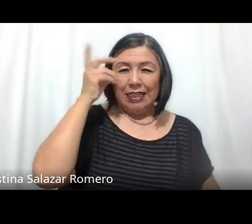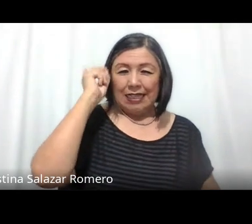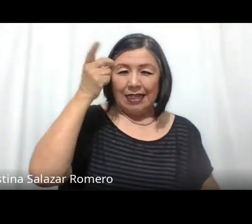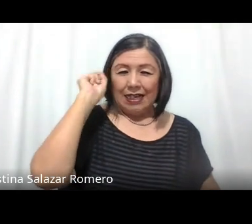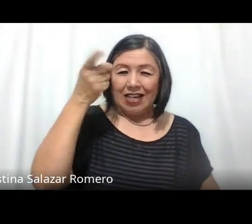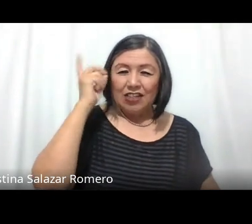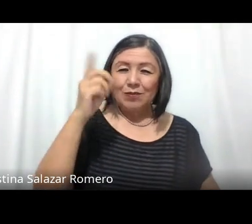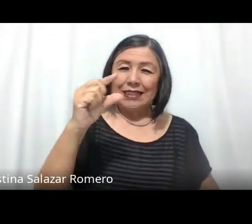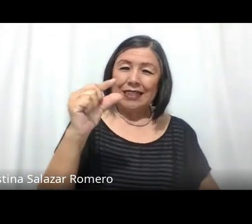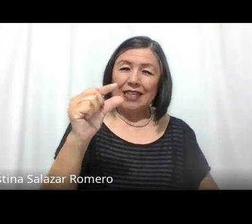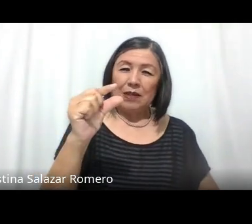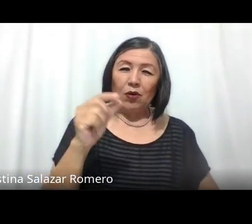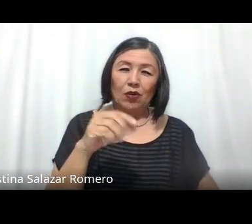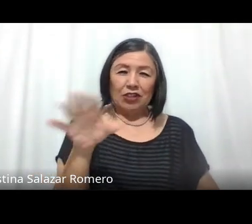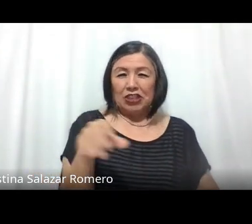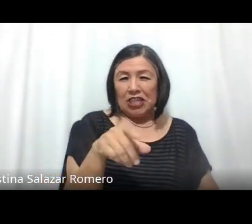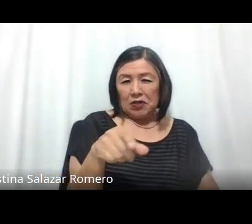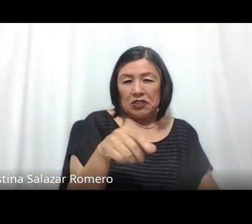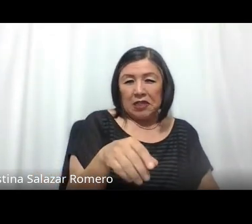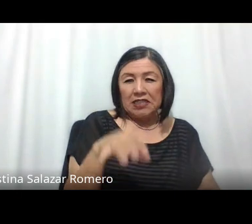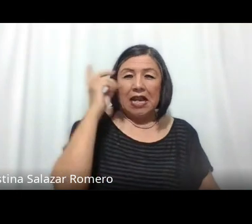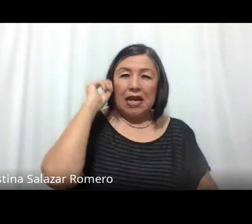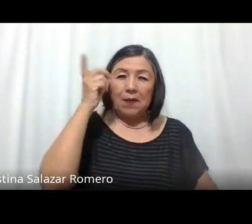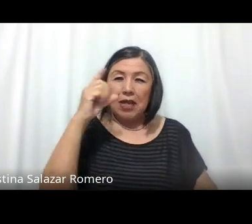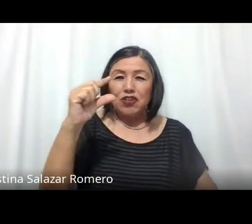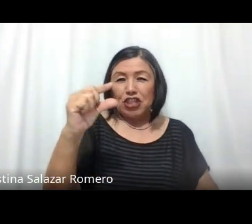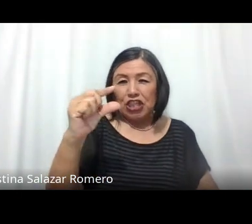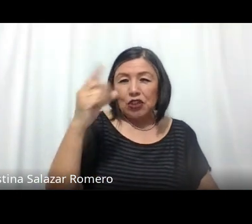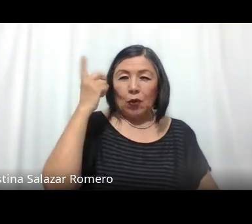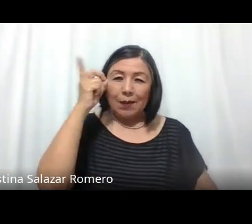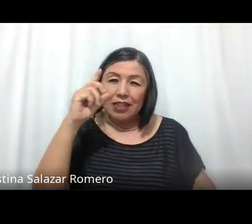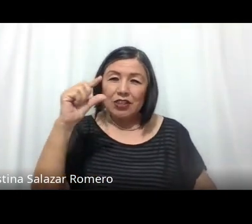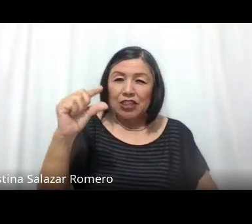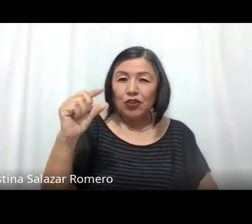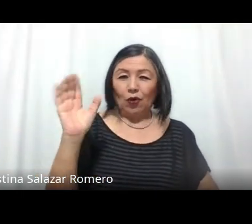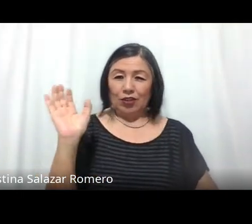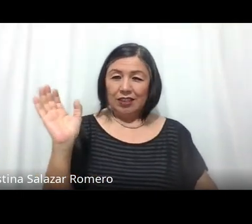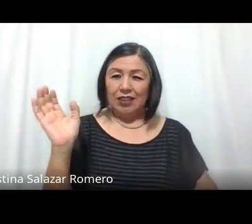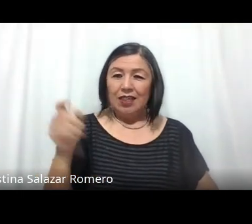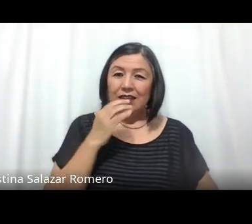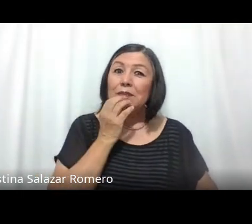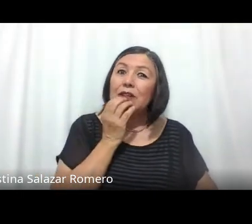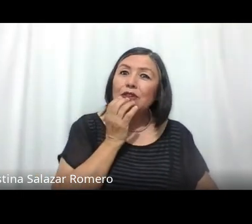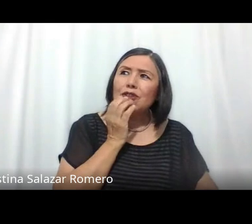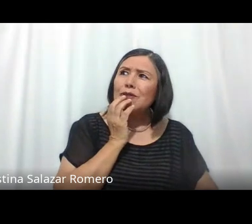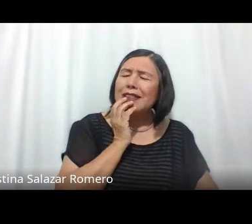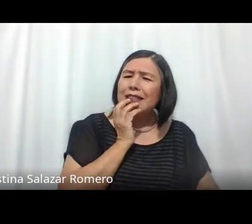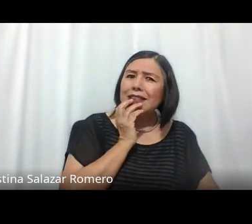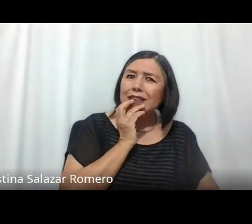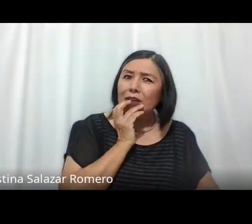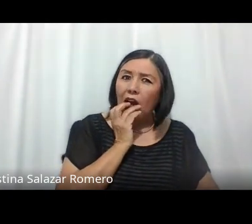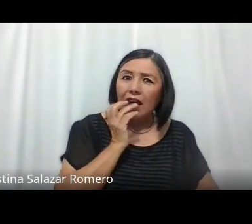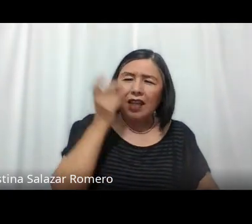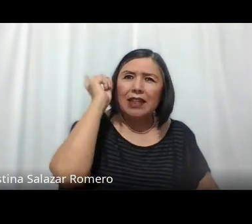utilizo la seña de caballo más la seña de poco. Y entonces digo, eso es caballo chiquito, caballito, ¿sí? Pero el sordo nos va a decir,